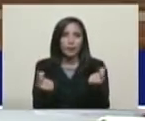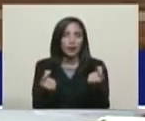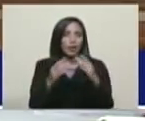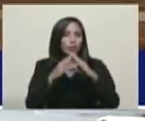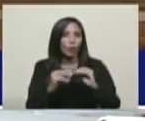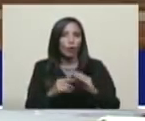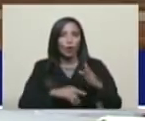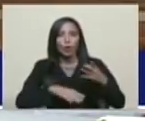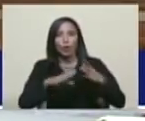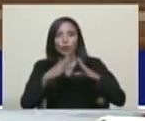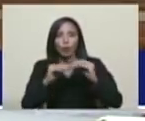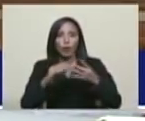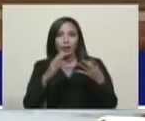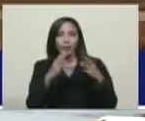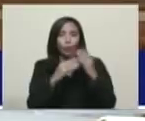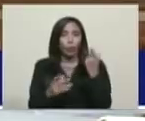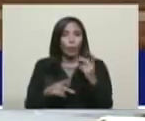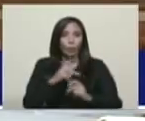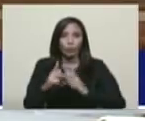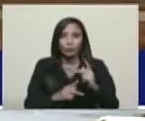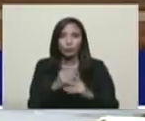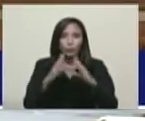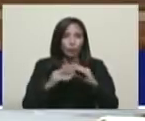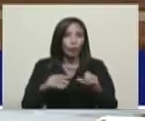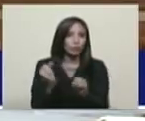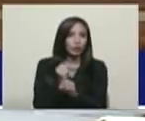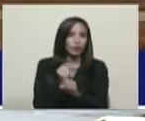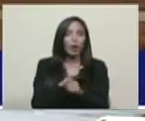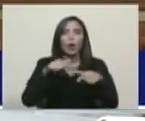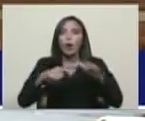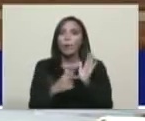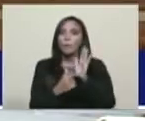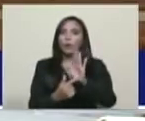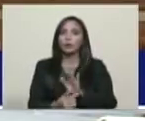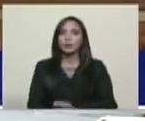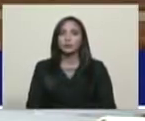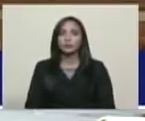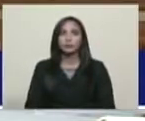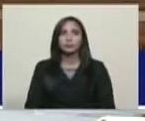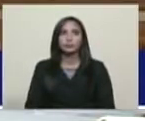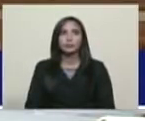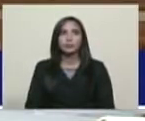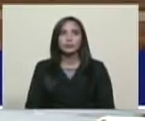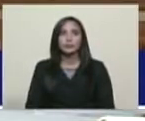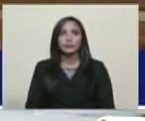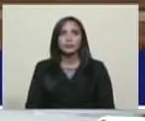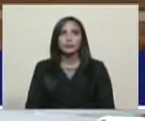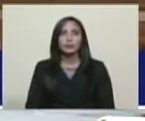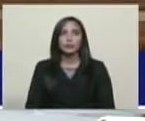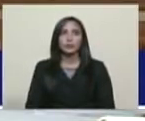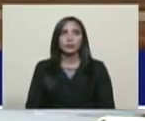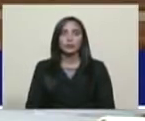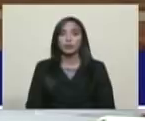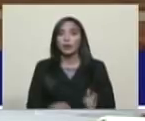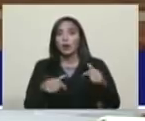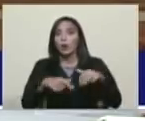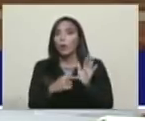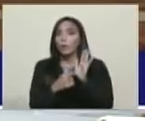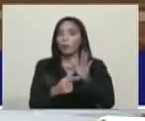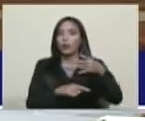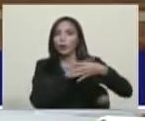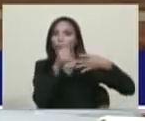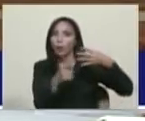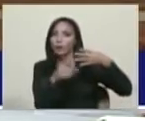los elementos productivos. Muy importante. Hoy quiero mostrar cuatro aspectos del plan